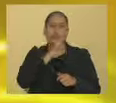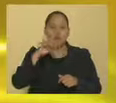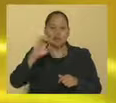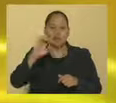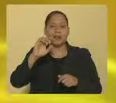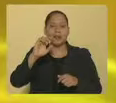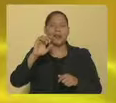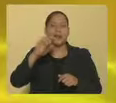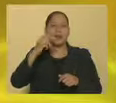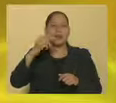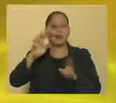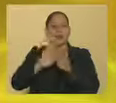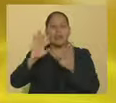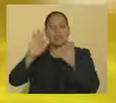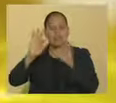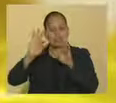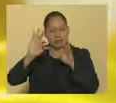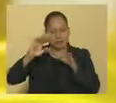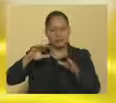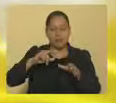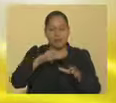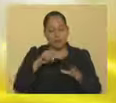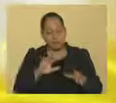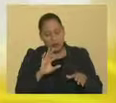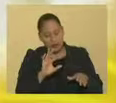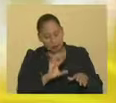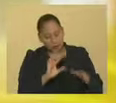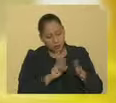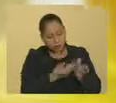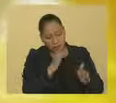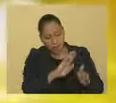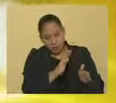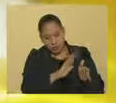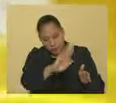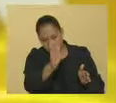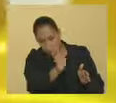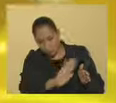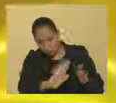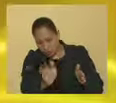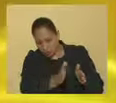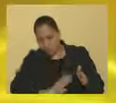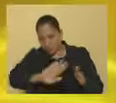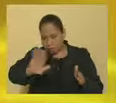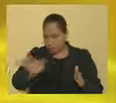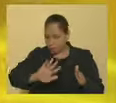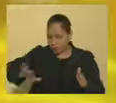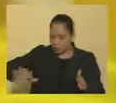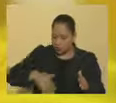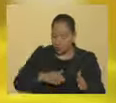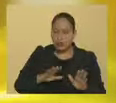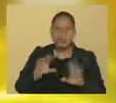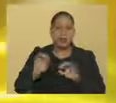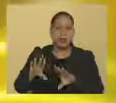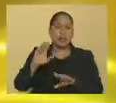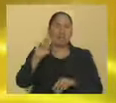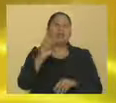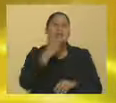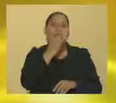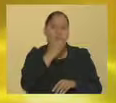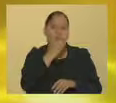como una pastita. Y la van a aplicar en toda la tina, ¿no? Le ponen esta mezcla en toda la tina, lo dejan actuar por media